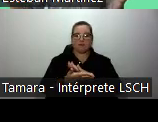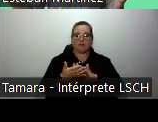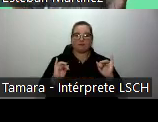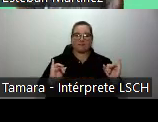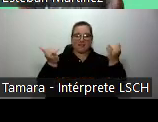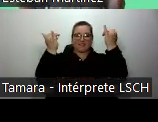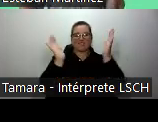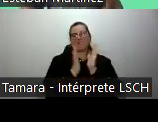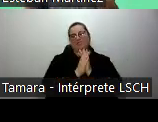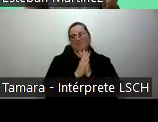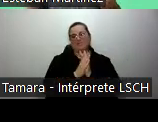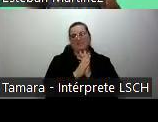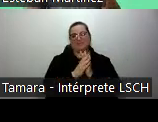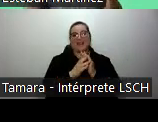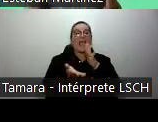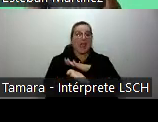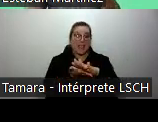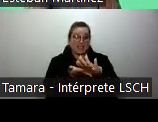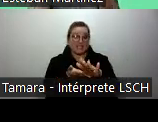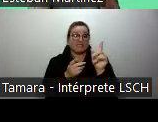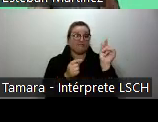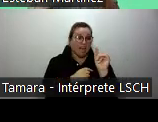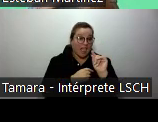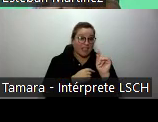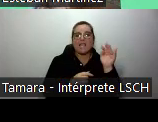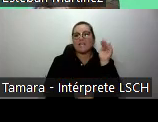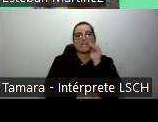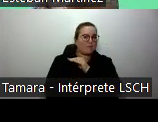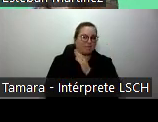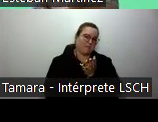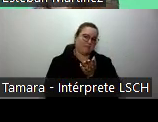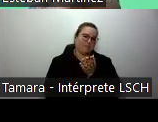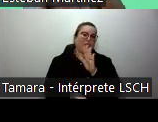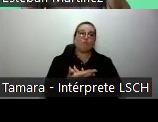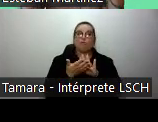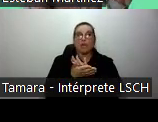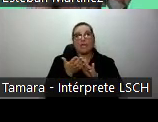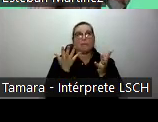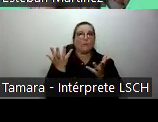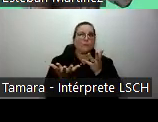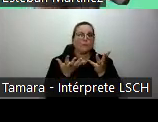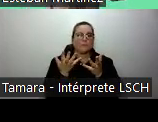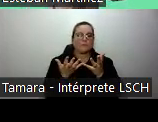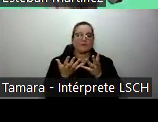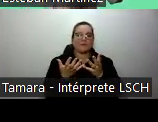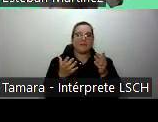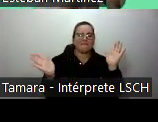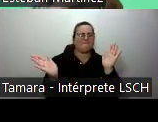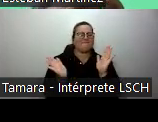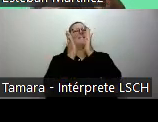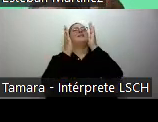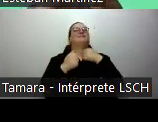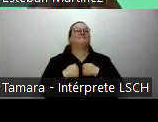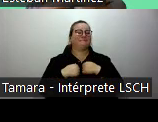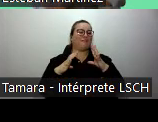celebraciones tienen que ser gratis baratas y muy rápidas Eh puede ser por ejemplo el auto H Five te aplaudes